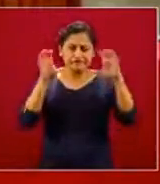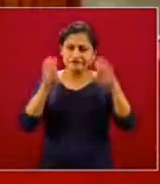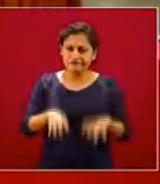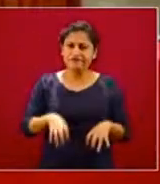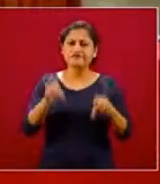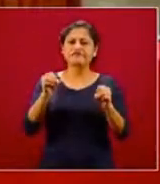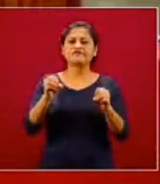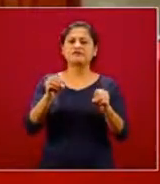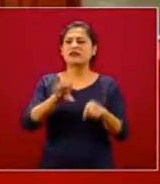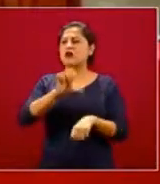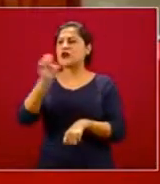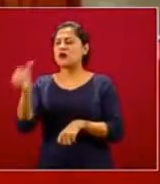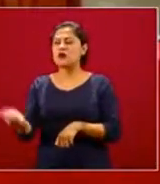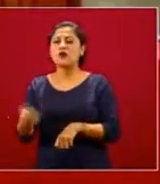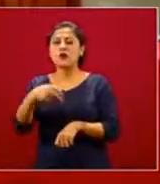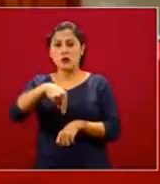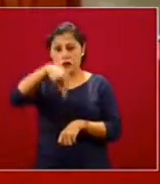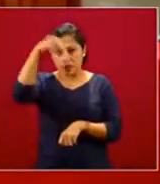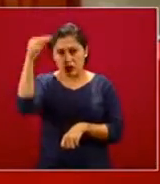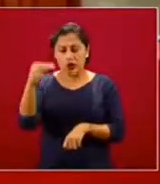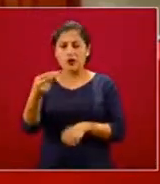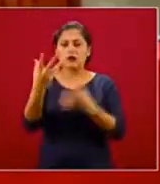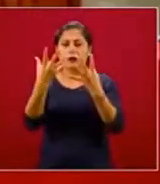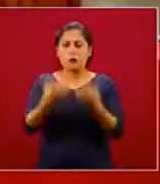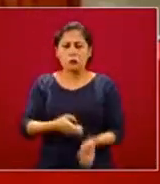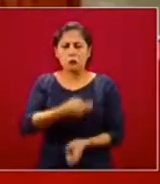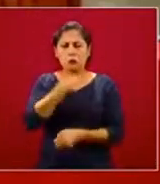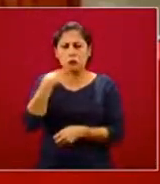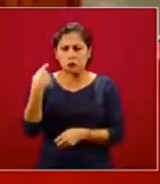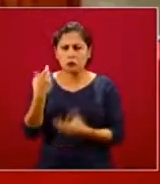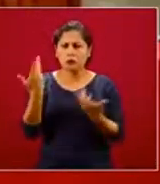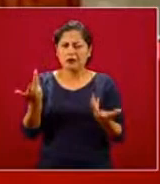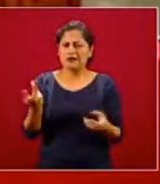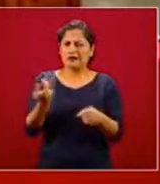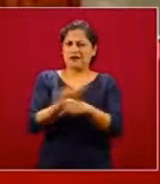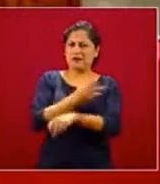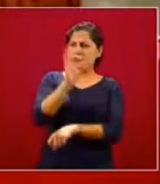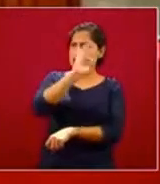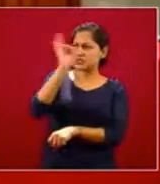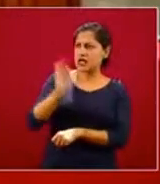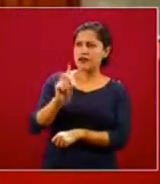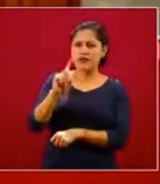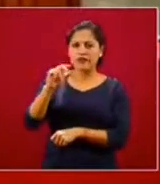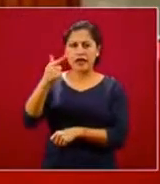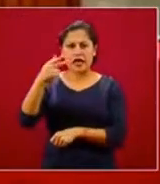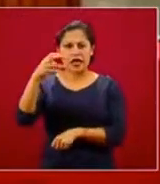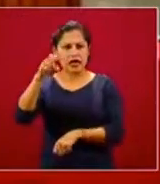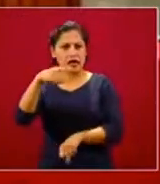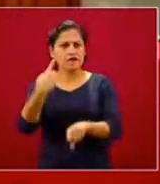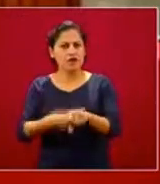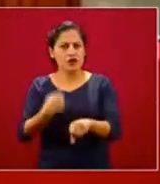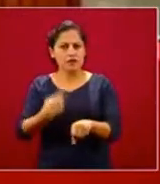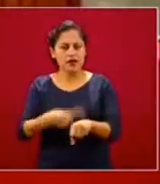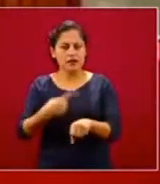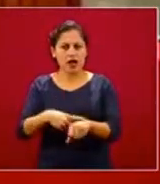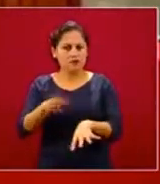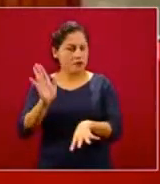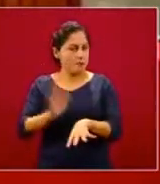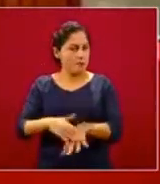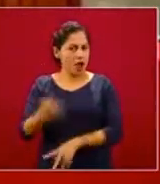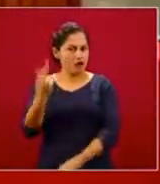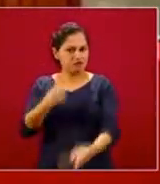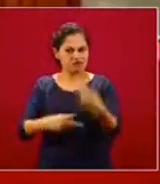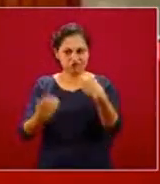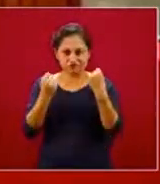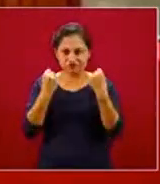una sequía muy prolongada en el with the norte, climate change that el we're dengue en seeing, sí torrential en México va a golpear rains? de mayor fuerza, no sé si